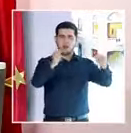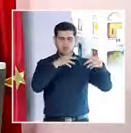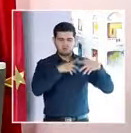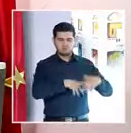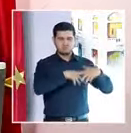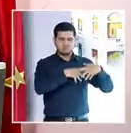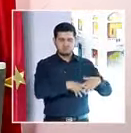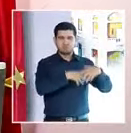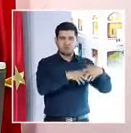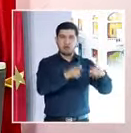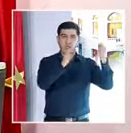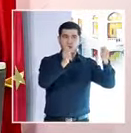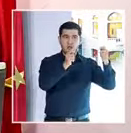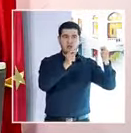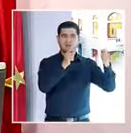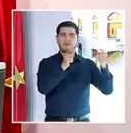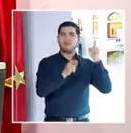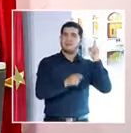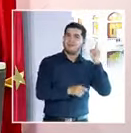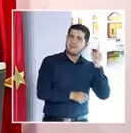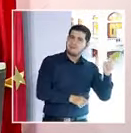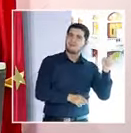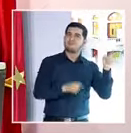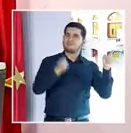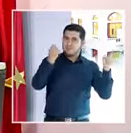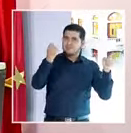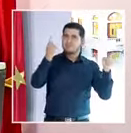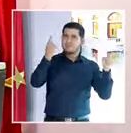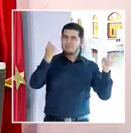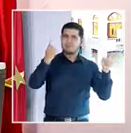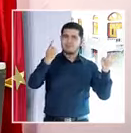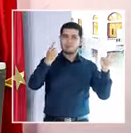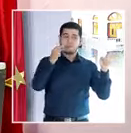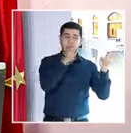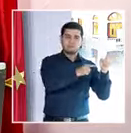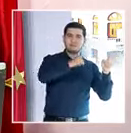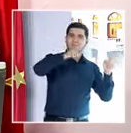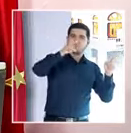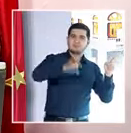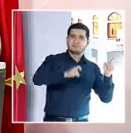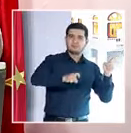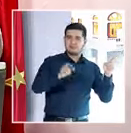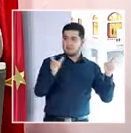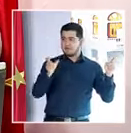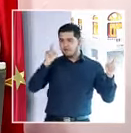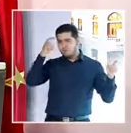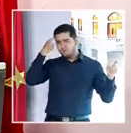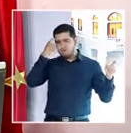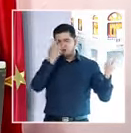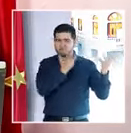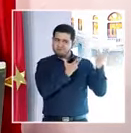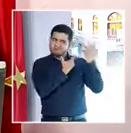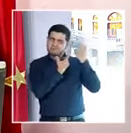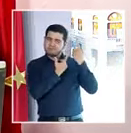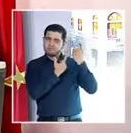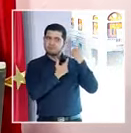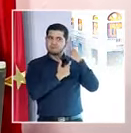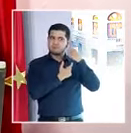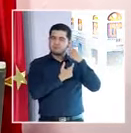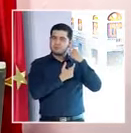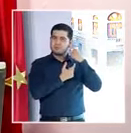jóvenes, tenían una expresión que debería ser escuchada. Norte de Santander fue